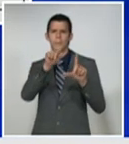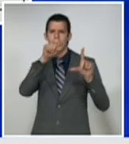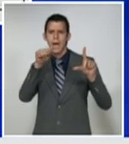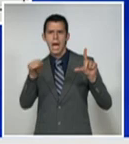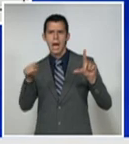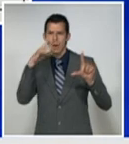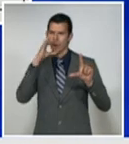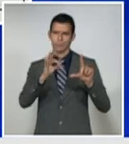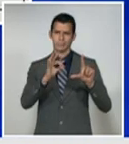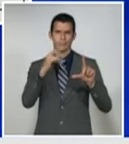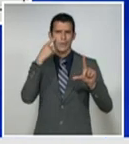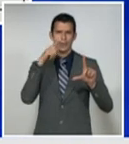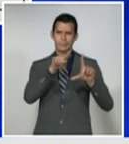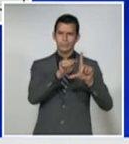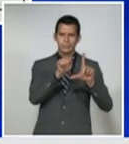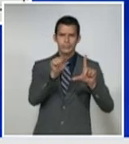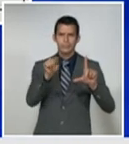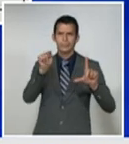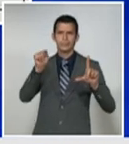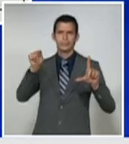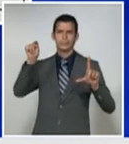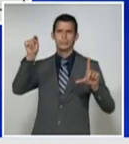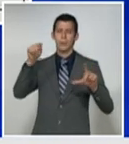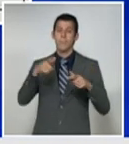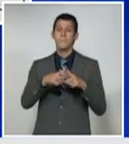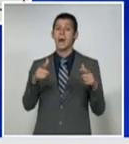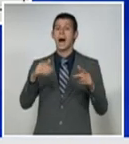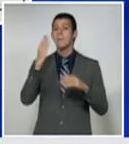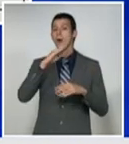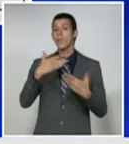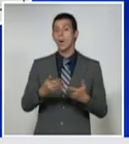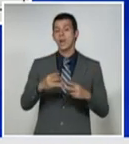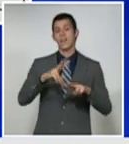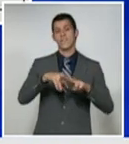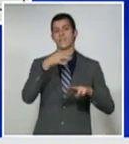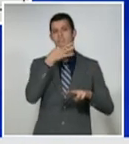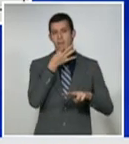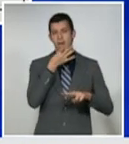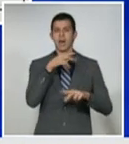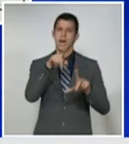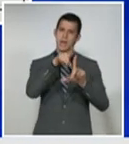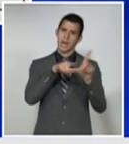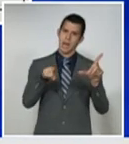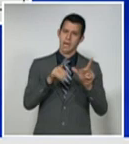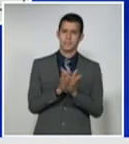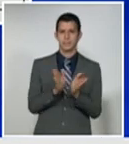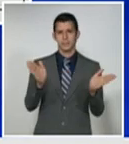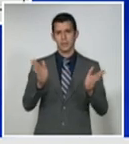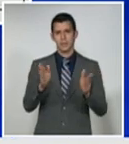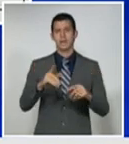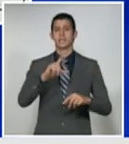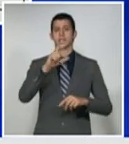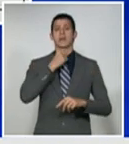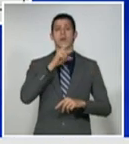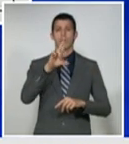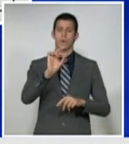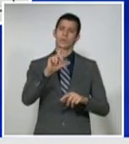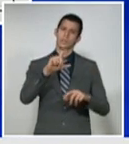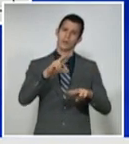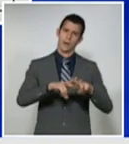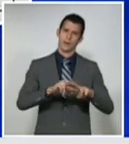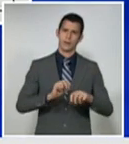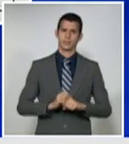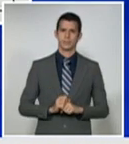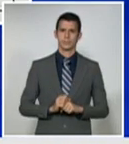son Habana Vieja, Regla, San Miguel del Padrón, Cerro y Centro Habana. Granma, una curva que